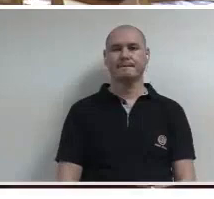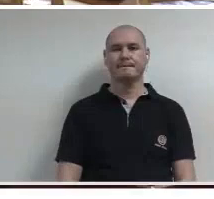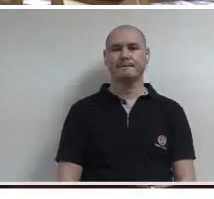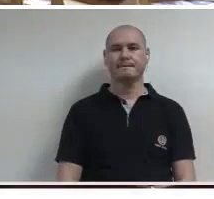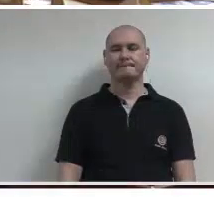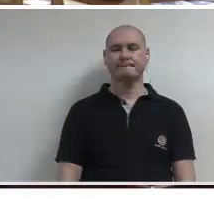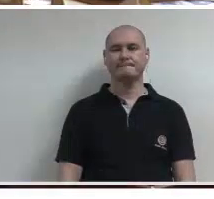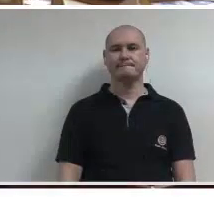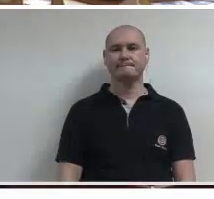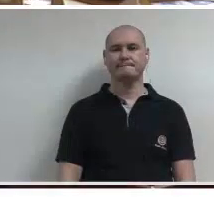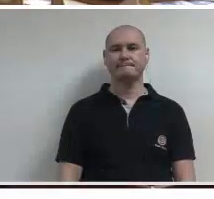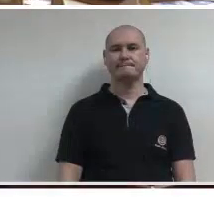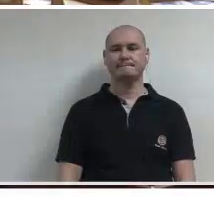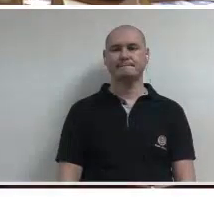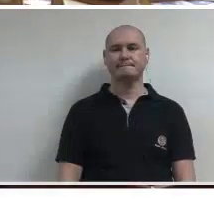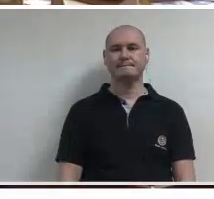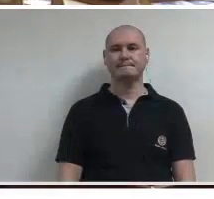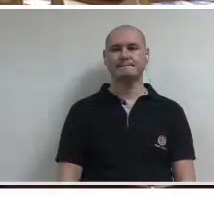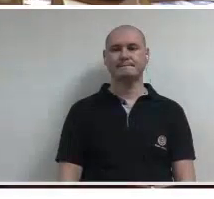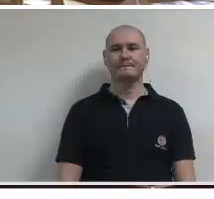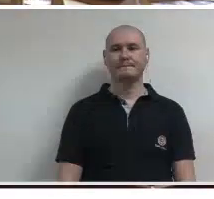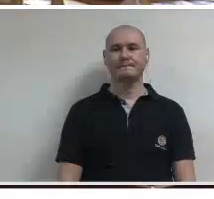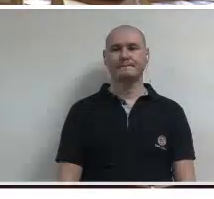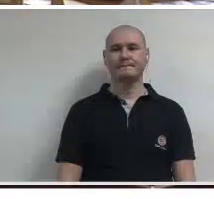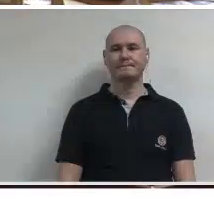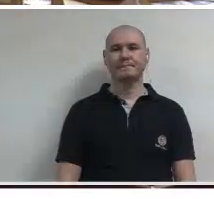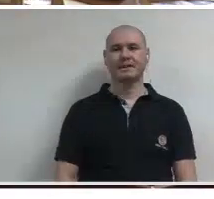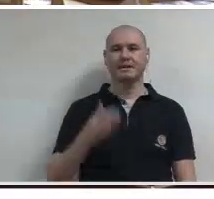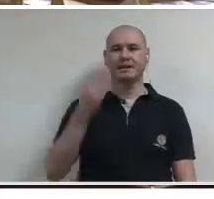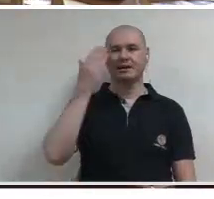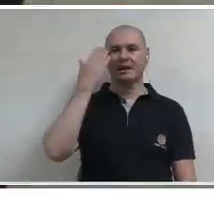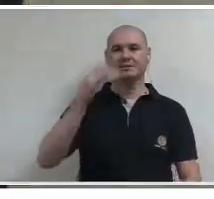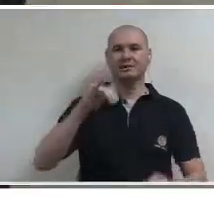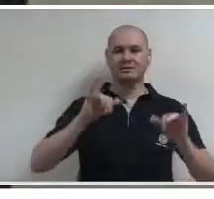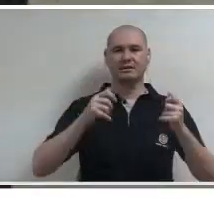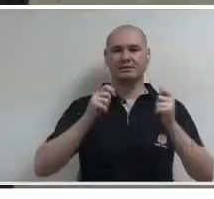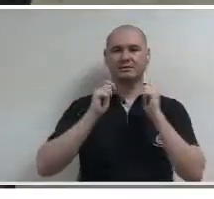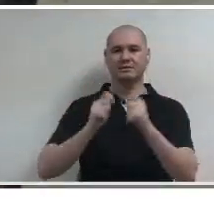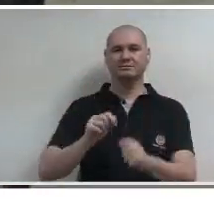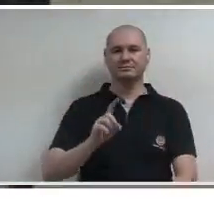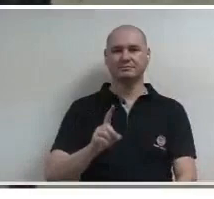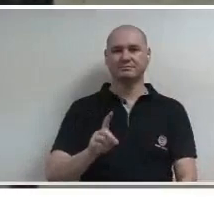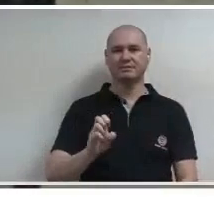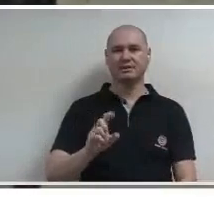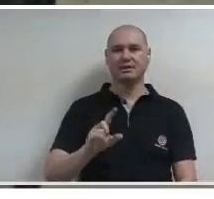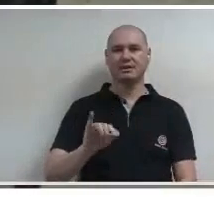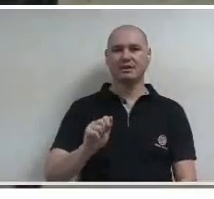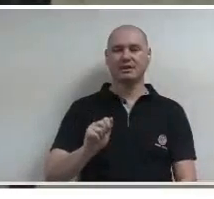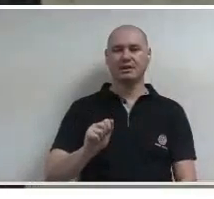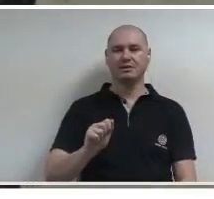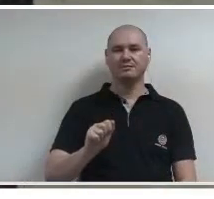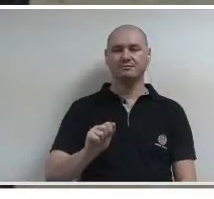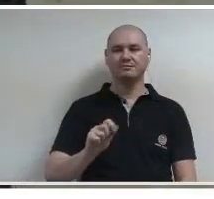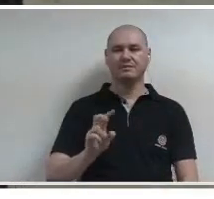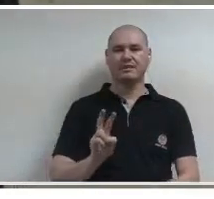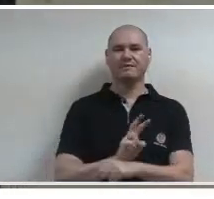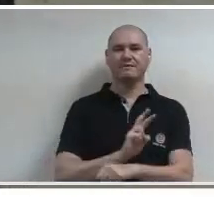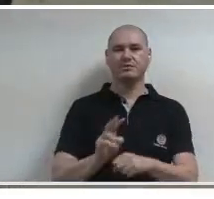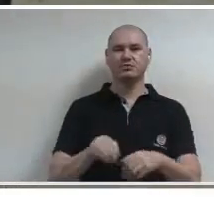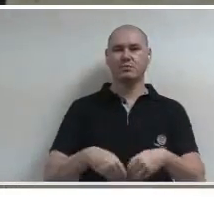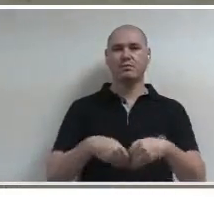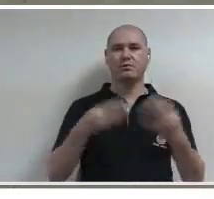Neyche, amoyru, pavete, amoyru, y por la mujer y. Gracias, queda entonces. Con propuesta, con Valle Puta, Delia Concepción